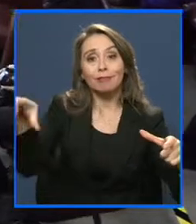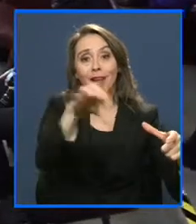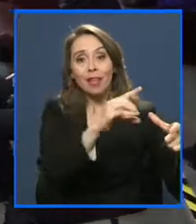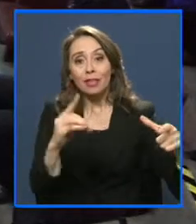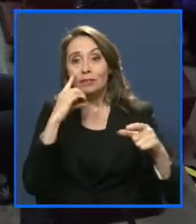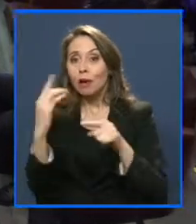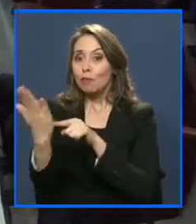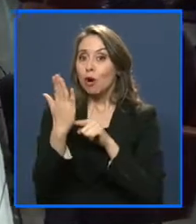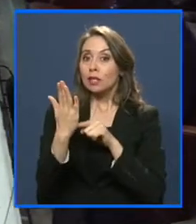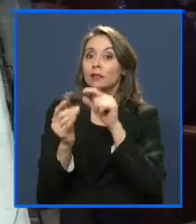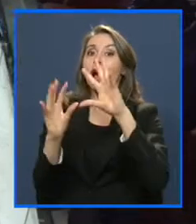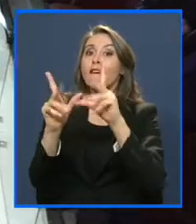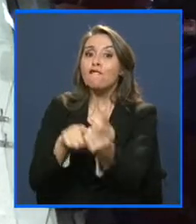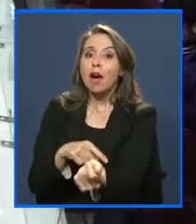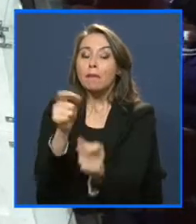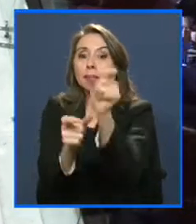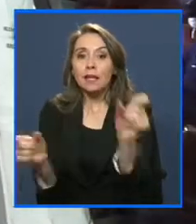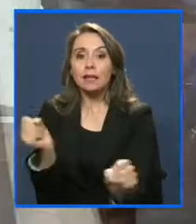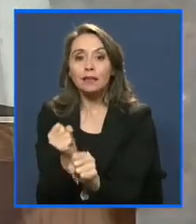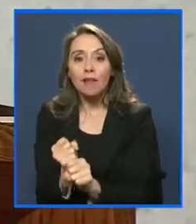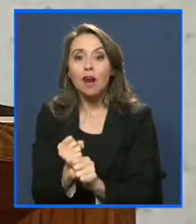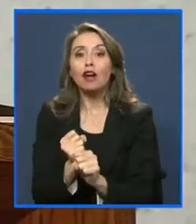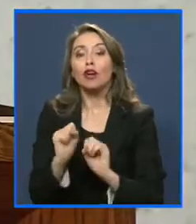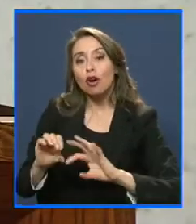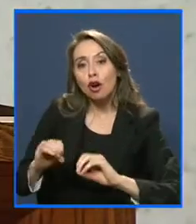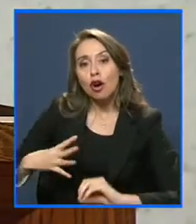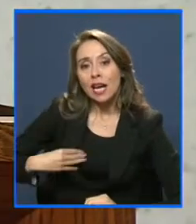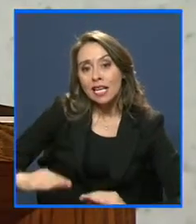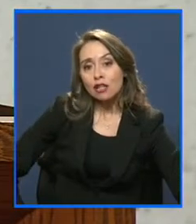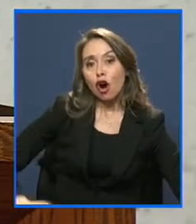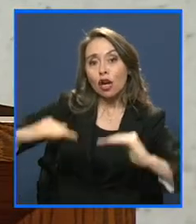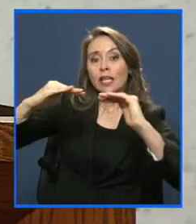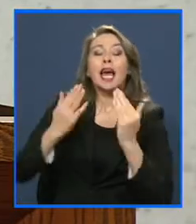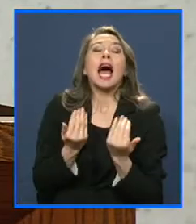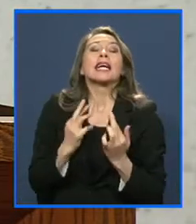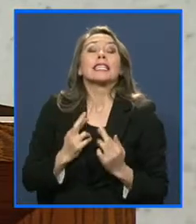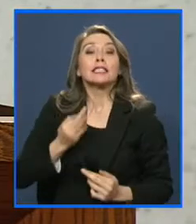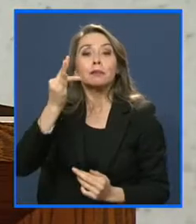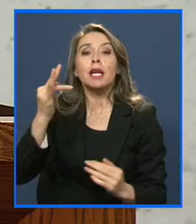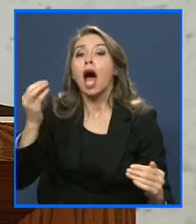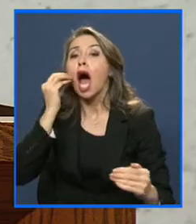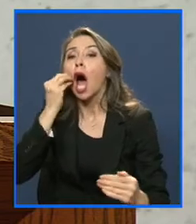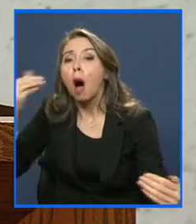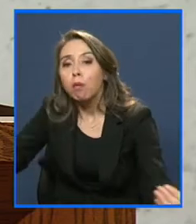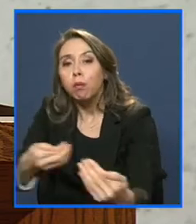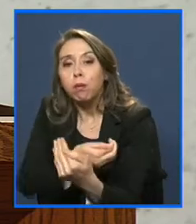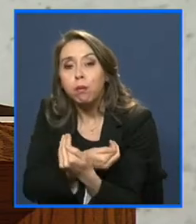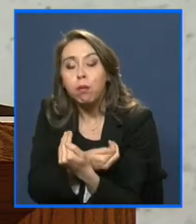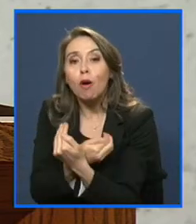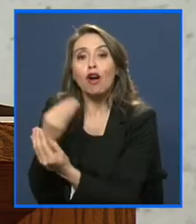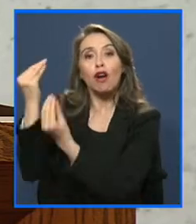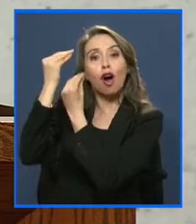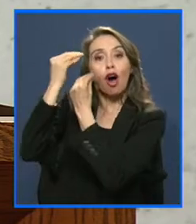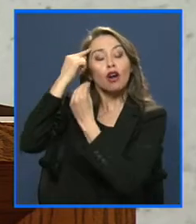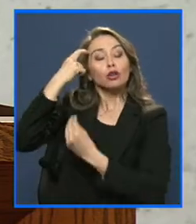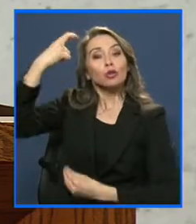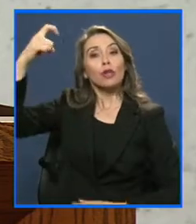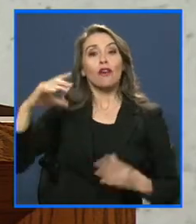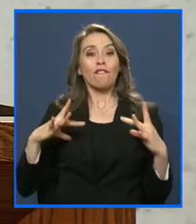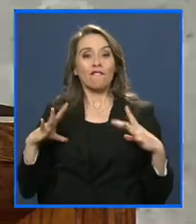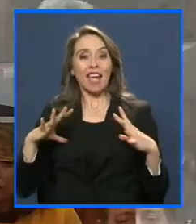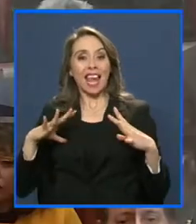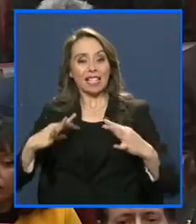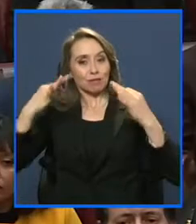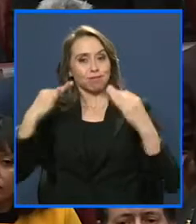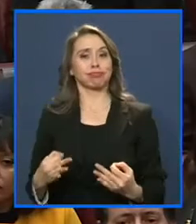muestra la familia trabajadora a la que creía sus hijos con esperanza la que acoge a sus abuelos o que se forma con sueño de ser felices con letras